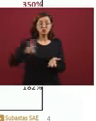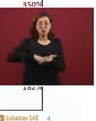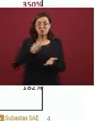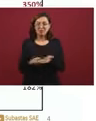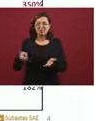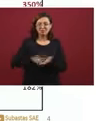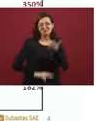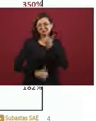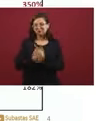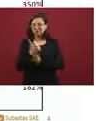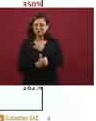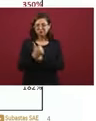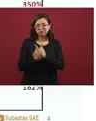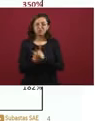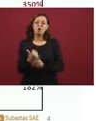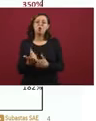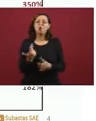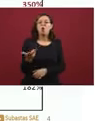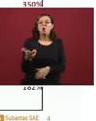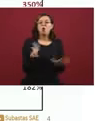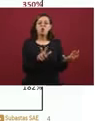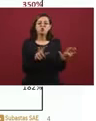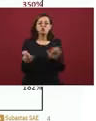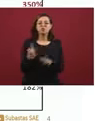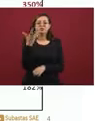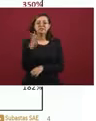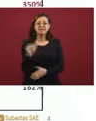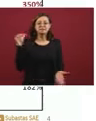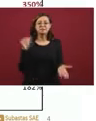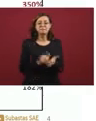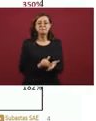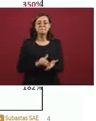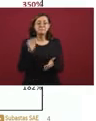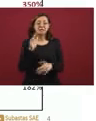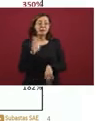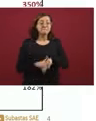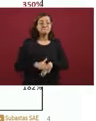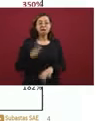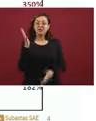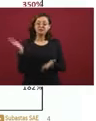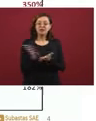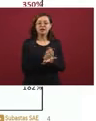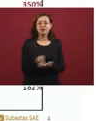valor, en 810 mil pesos, el sobreprecio fue de